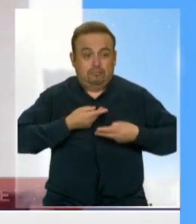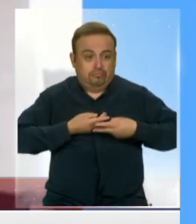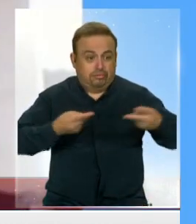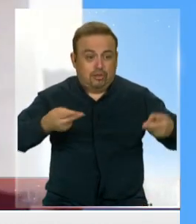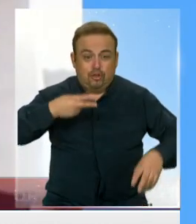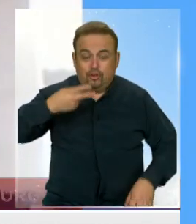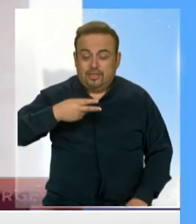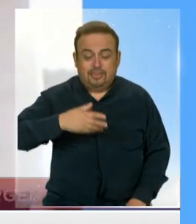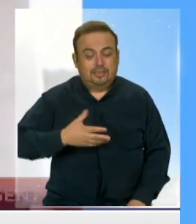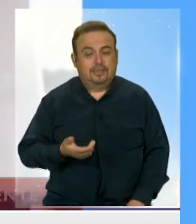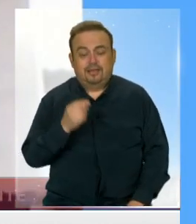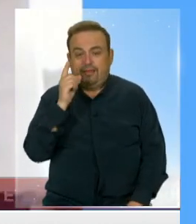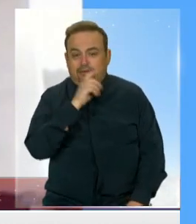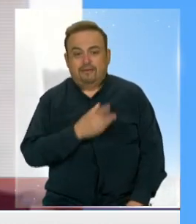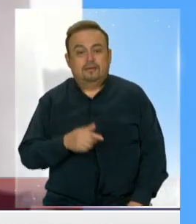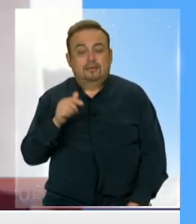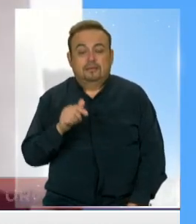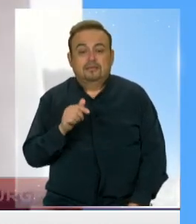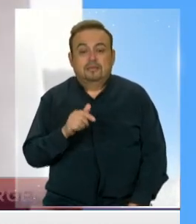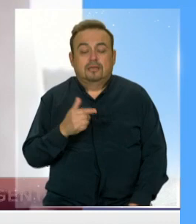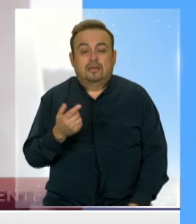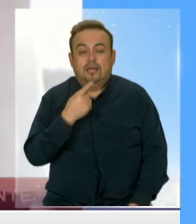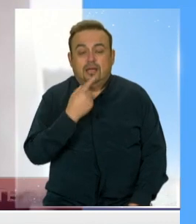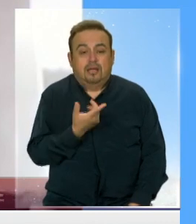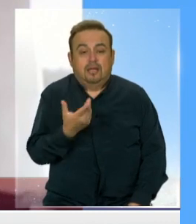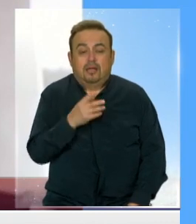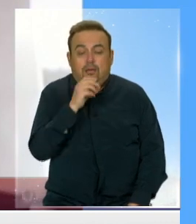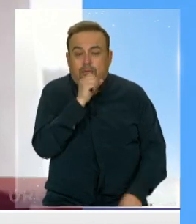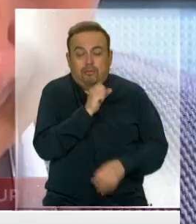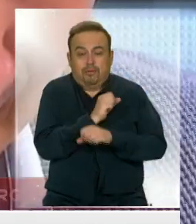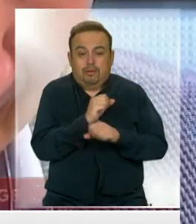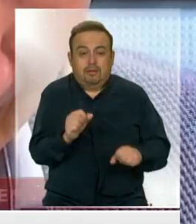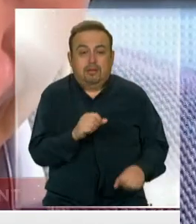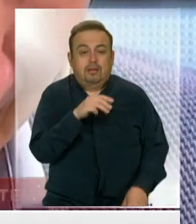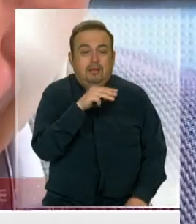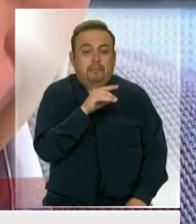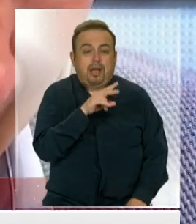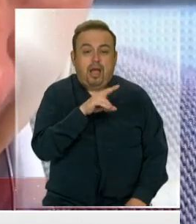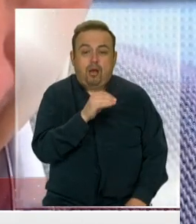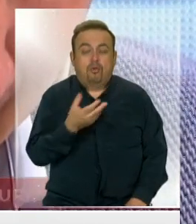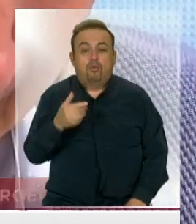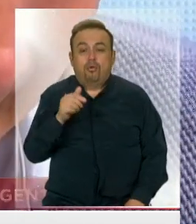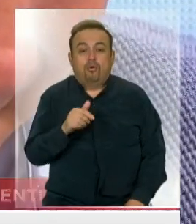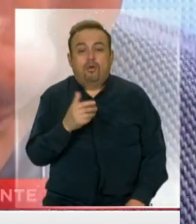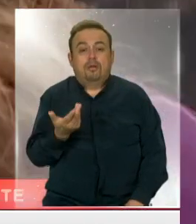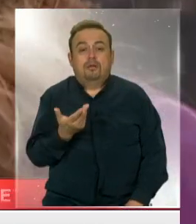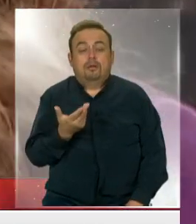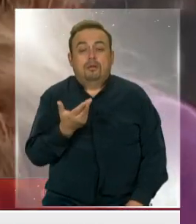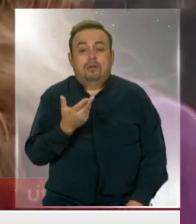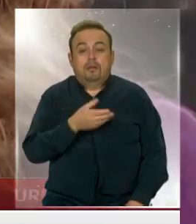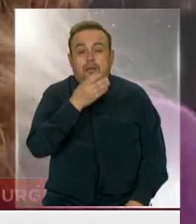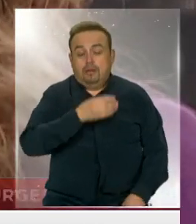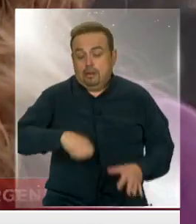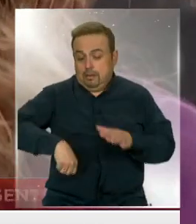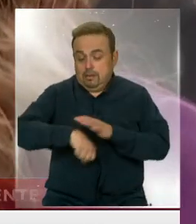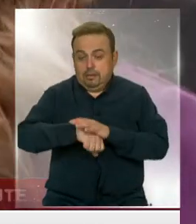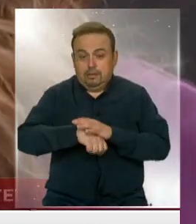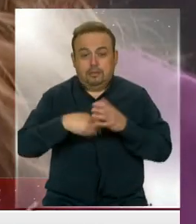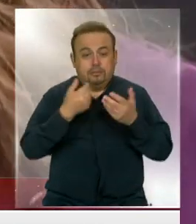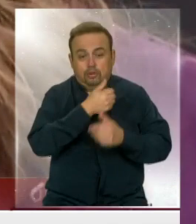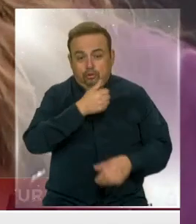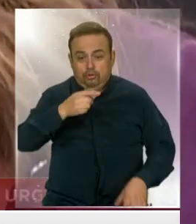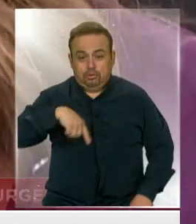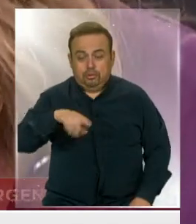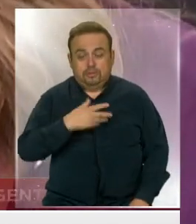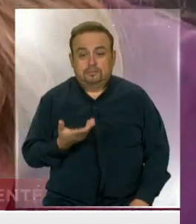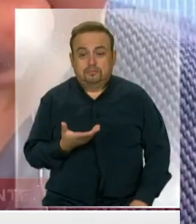noticia donde... Bueno, acá Guille está, que no puede más, Mauro. Digo, no solamente la gente del fútbol, sino todos, ¿no?